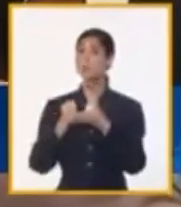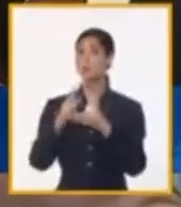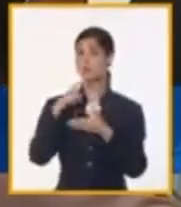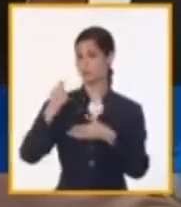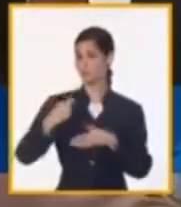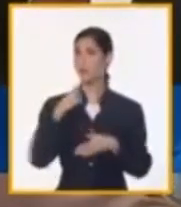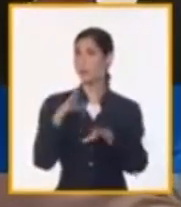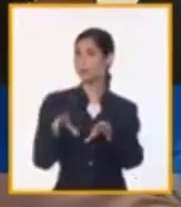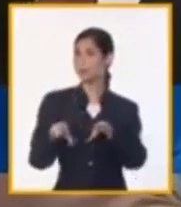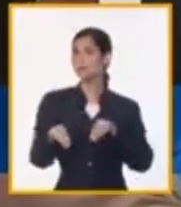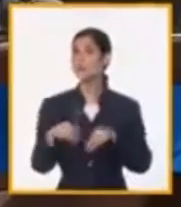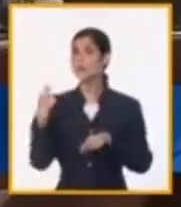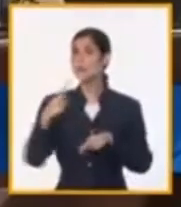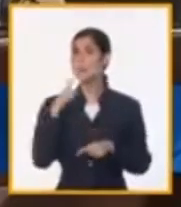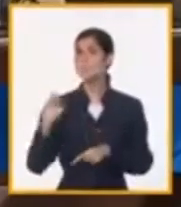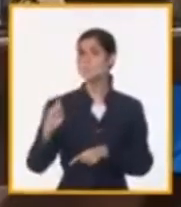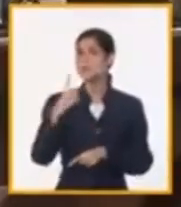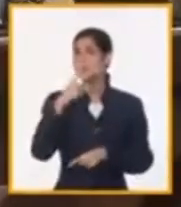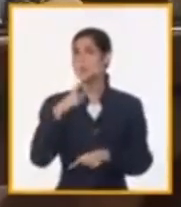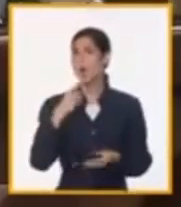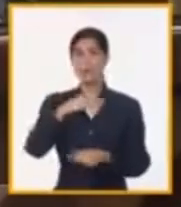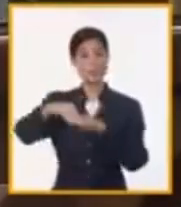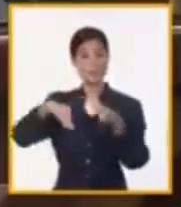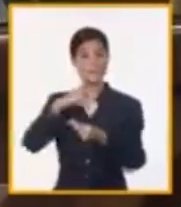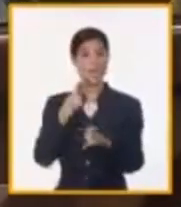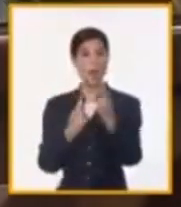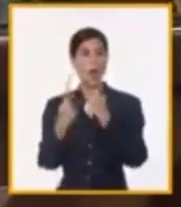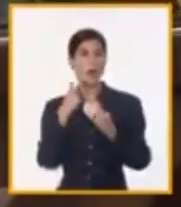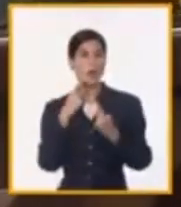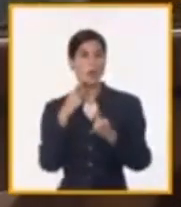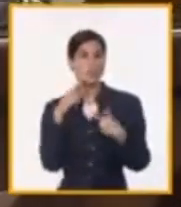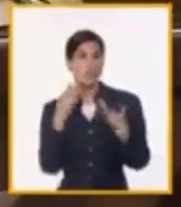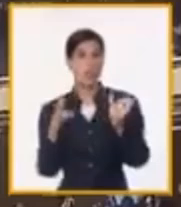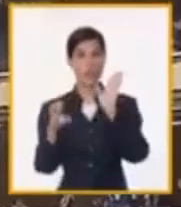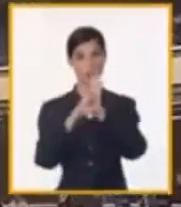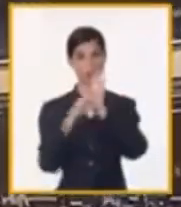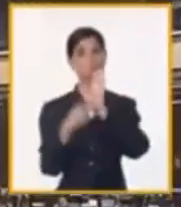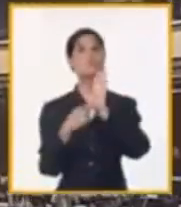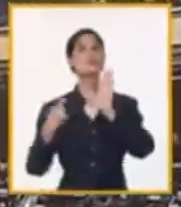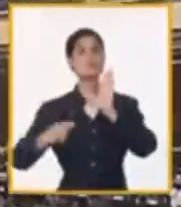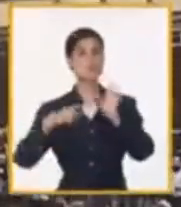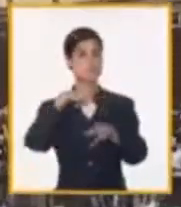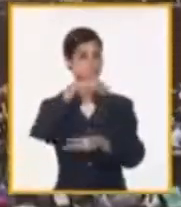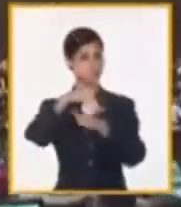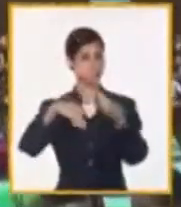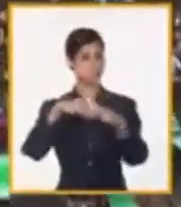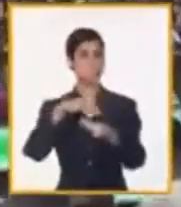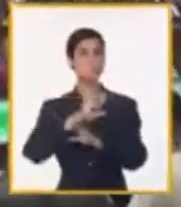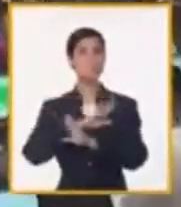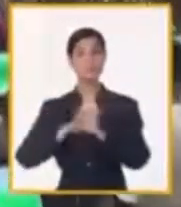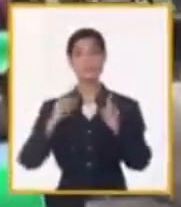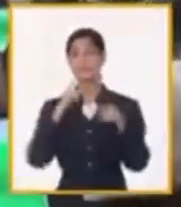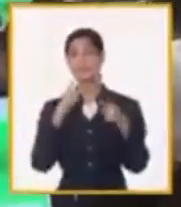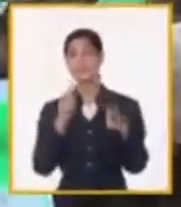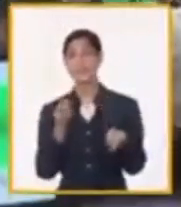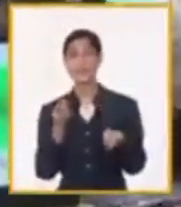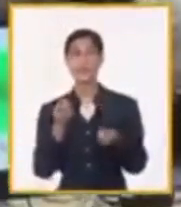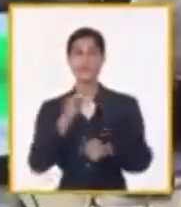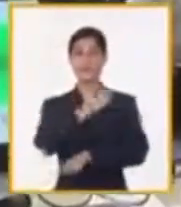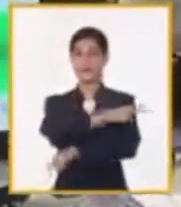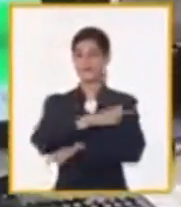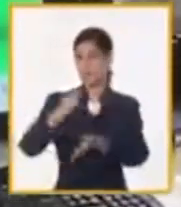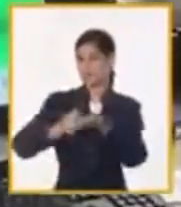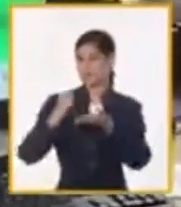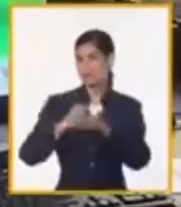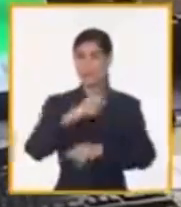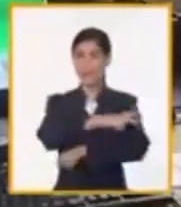desde un cambio en la constitución en el partido social cristiano sus legisladores si bien reconocen la importancia del respaldo internacional a la lucha